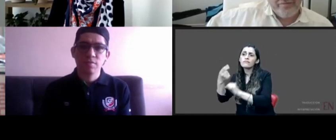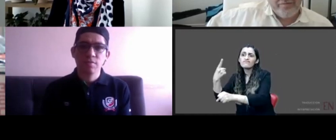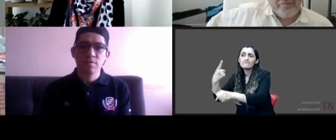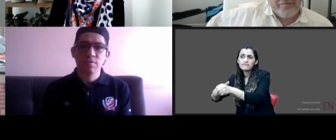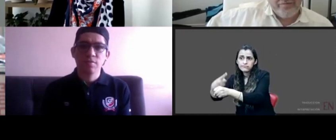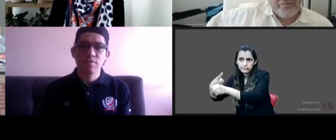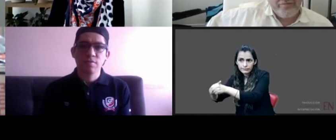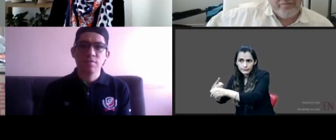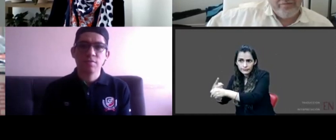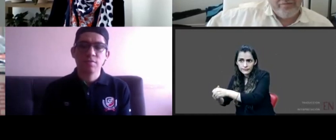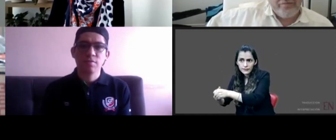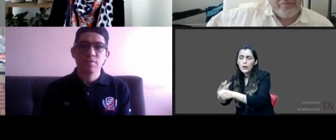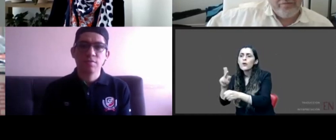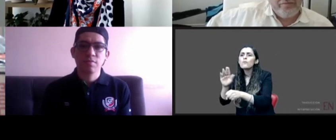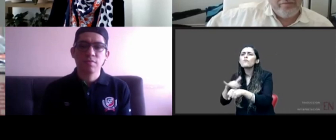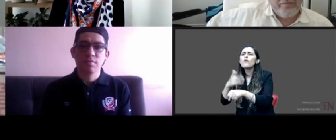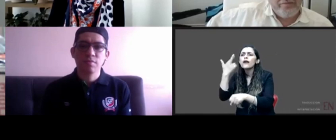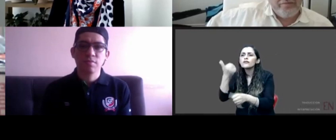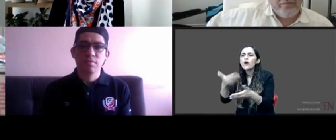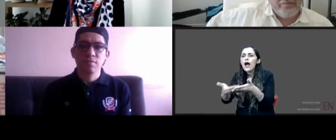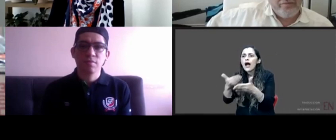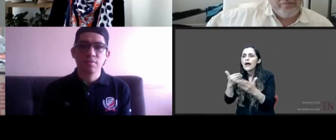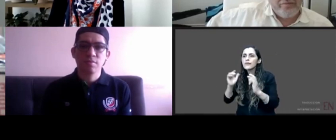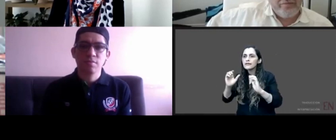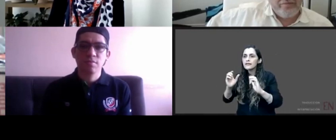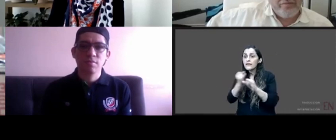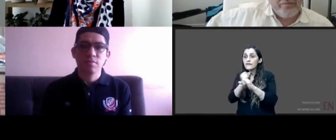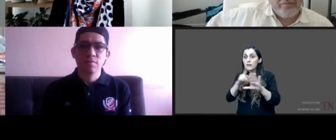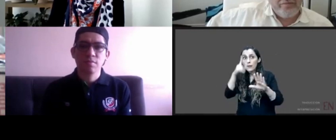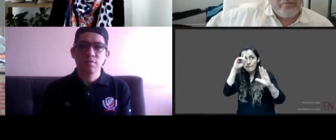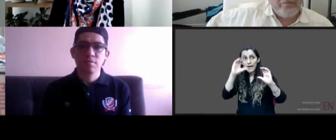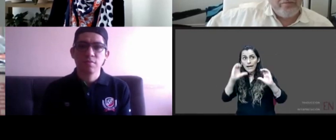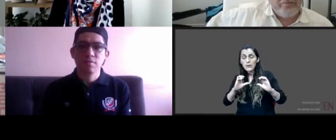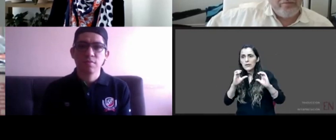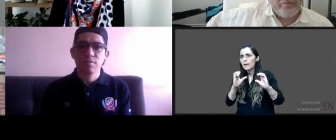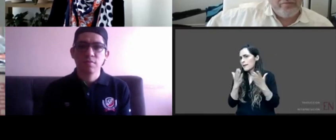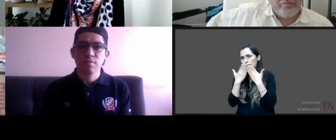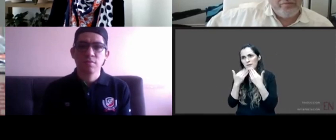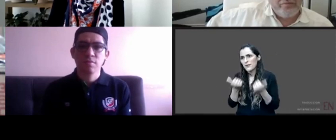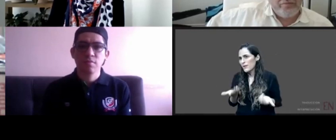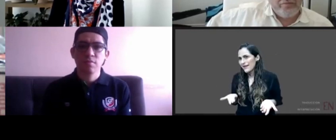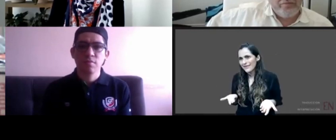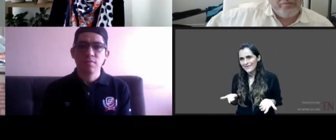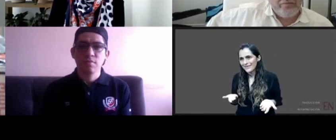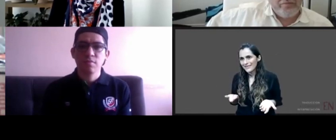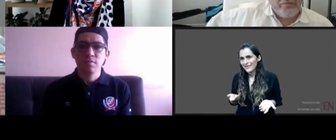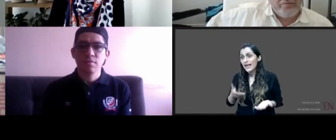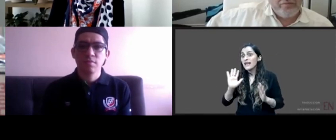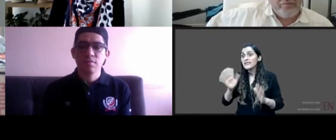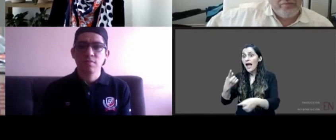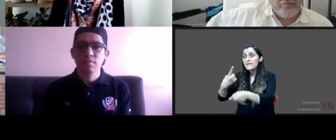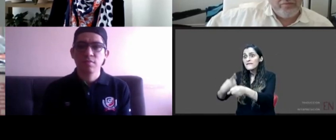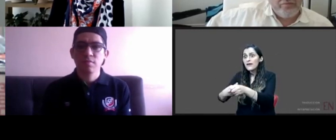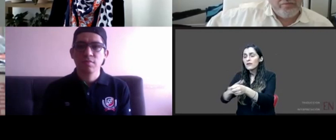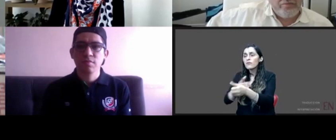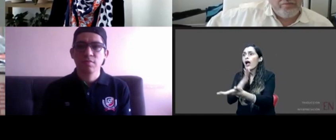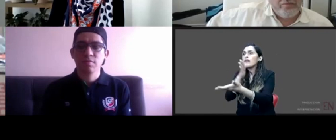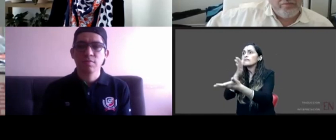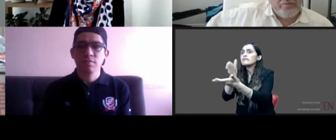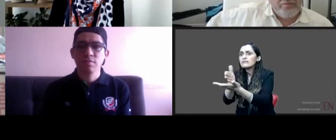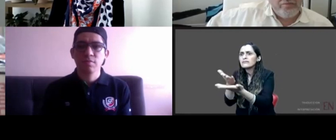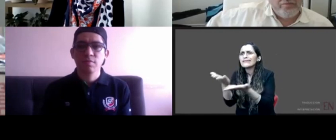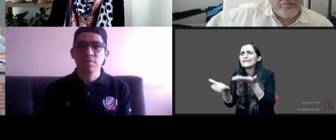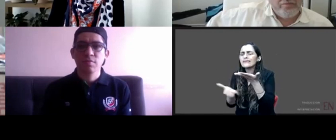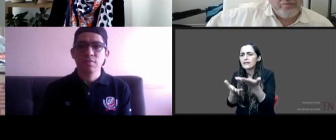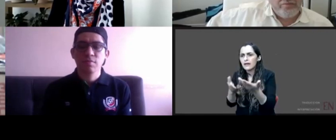y luego de atención médica culturalmente pertinente, como hace un momento les comenté. Es muy difícil explicar, los